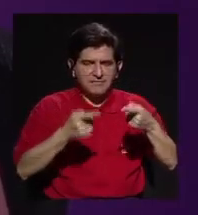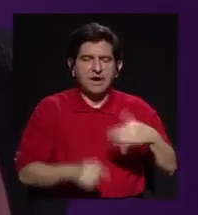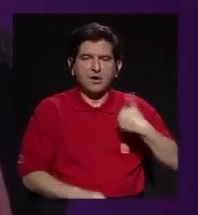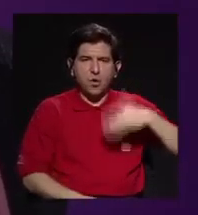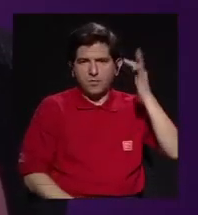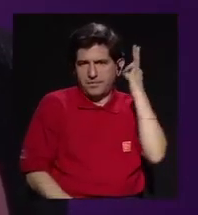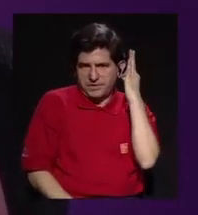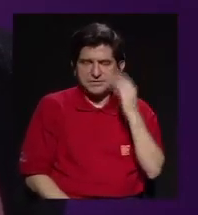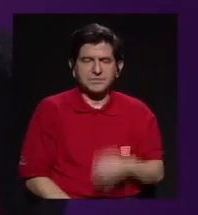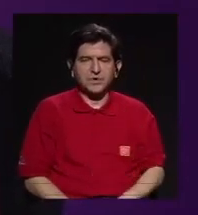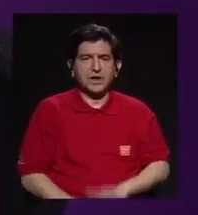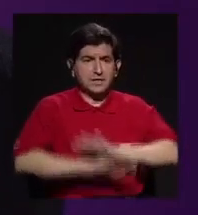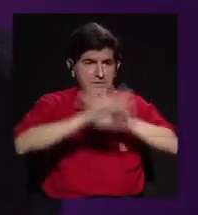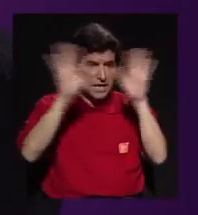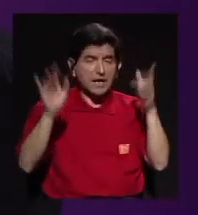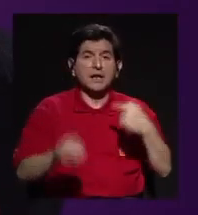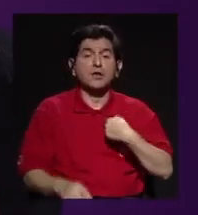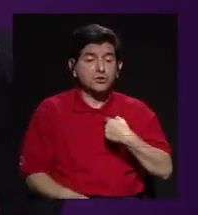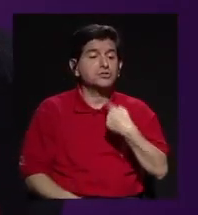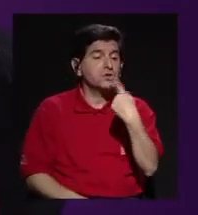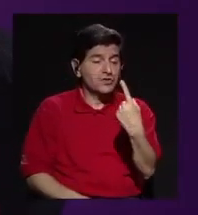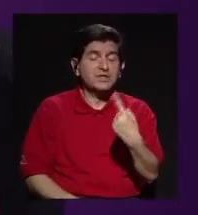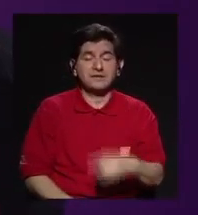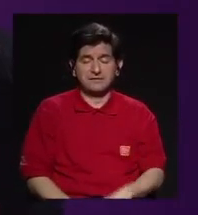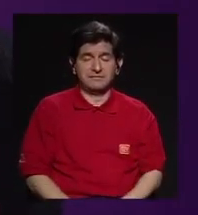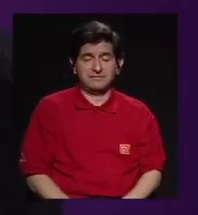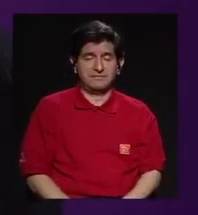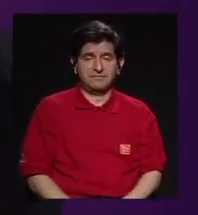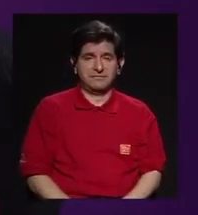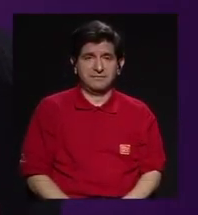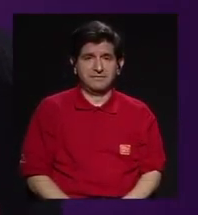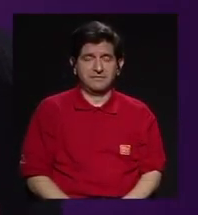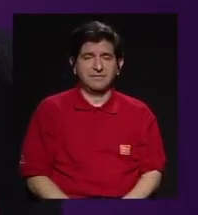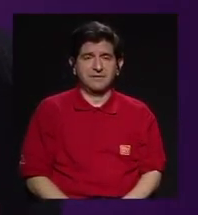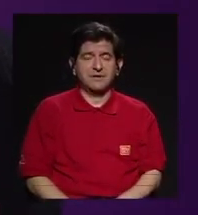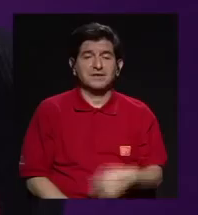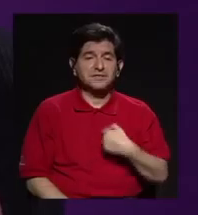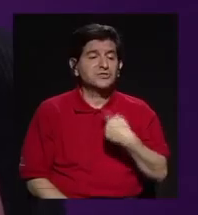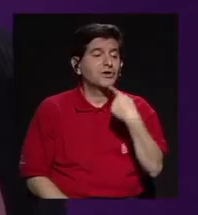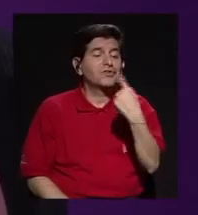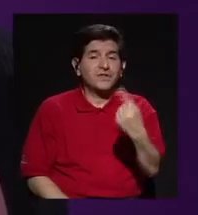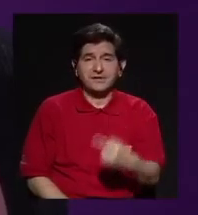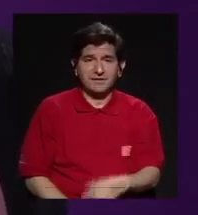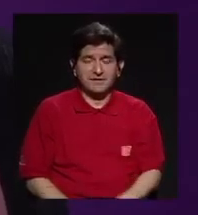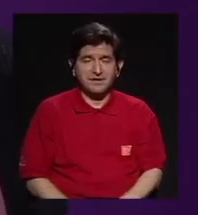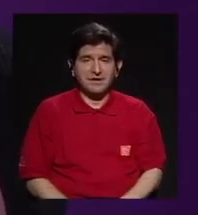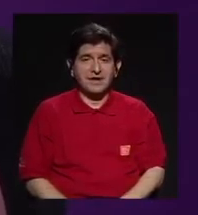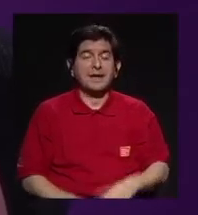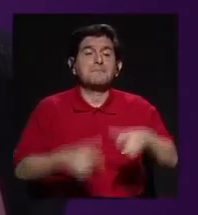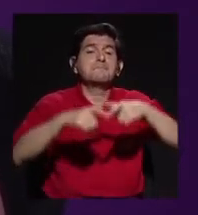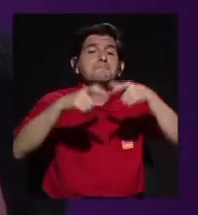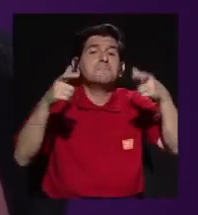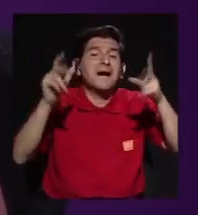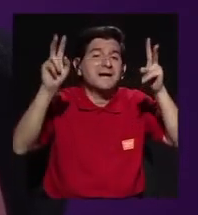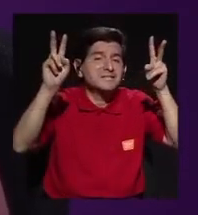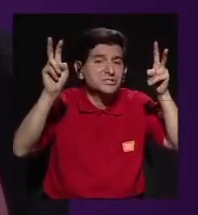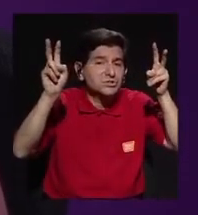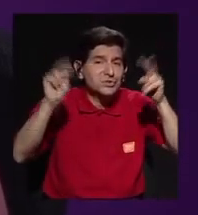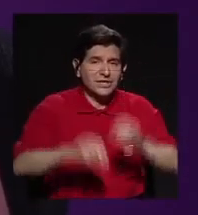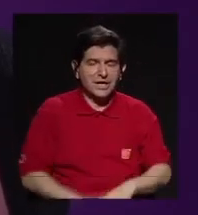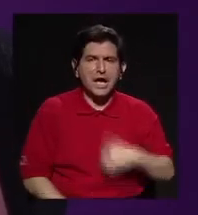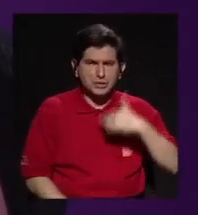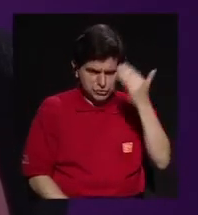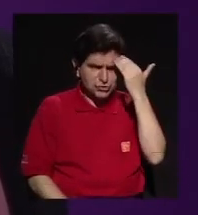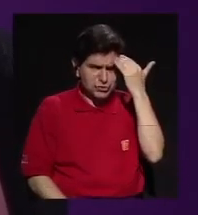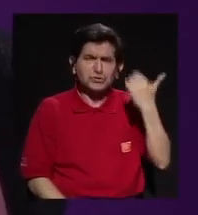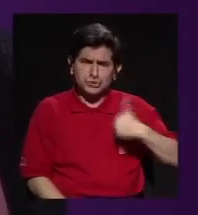mujeres. La aclaración la quiero hacer yo porque yo fui la que dije, y don Edwin, yo lo que dije es en su mayoría. Obviamente yo sé